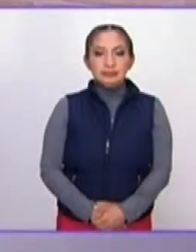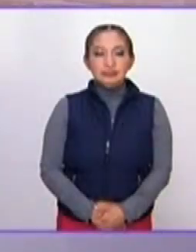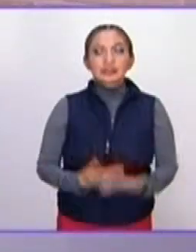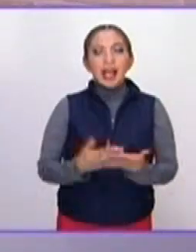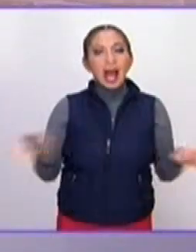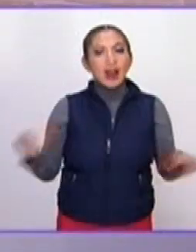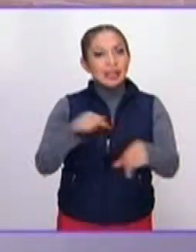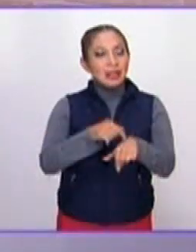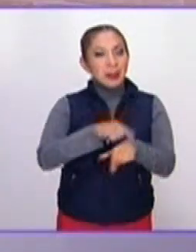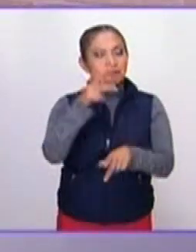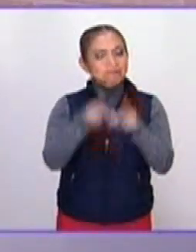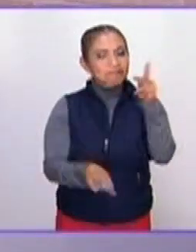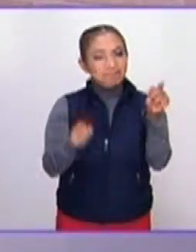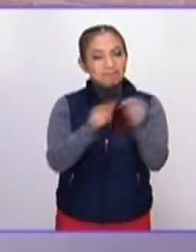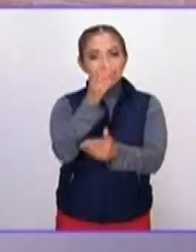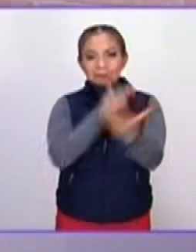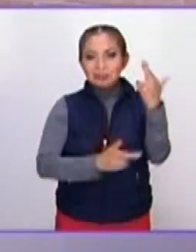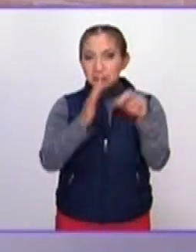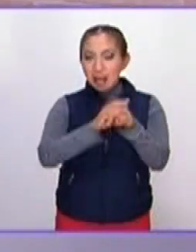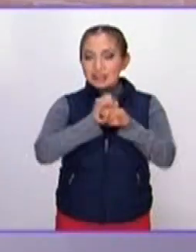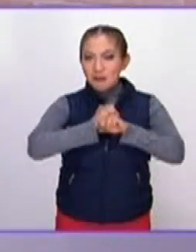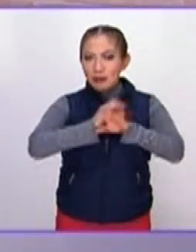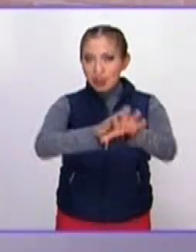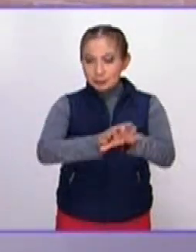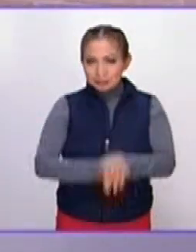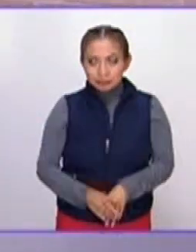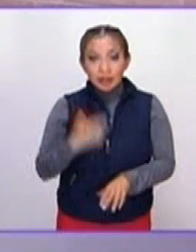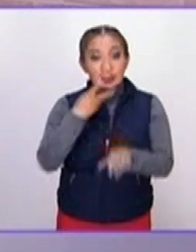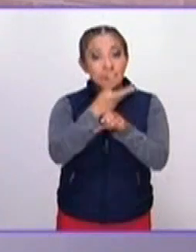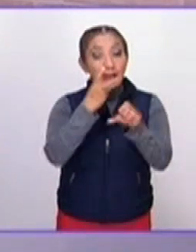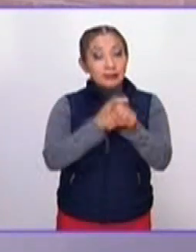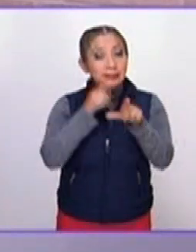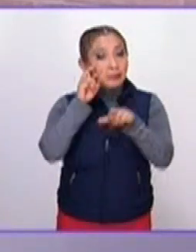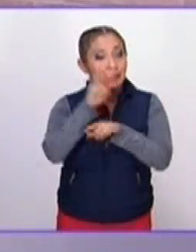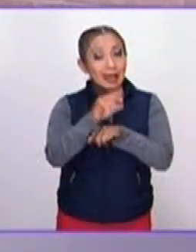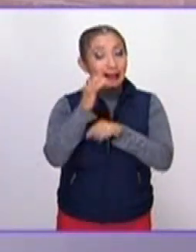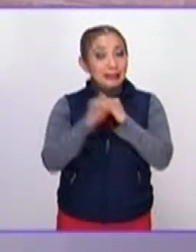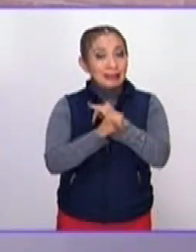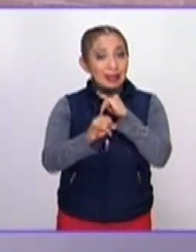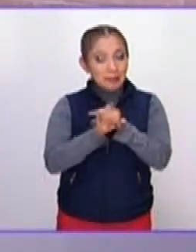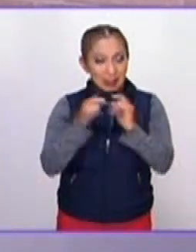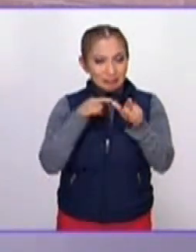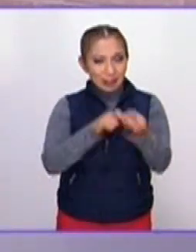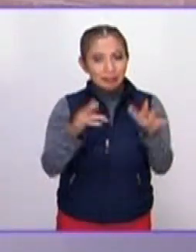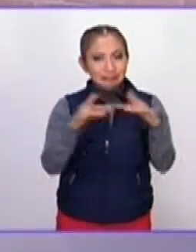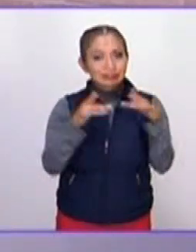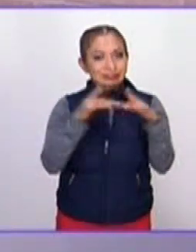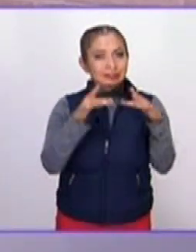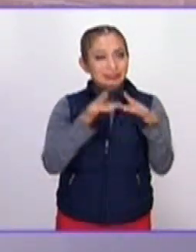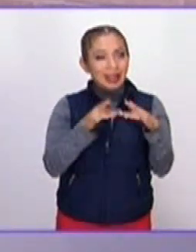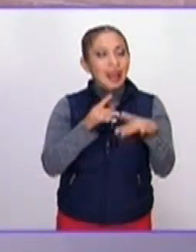Es momento de que hagamos una breve pausa y regresamos con más información. Los invito a que nos sigan en nuestras redes sociales para mantenernos en